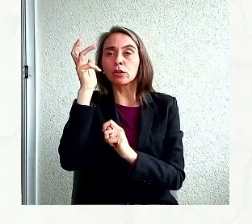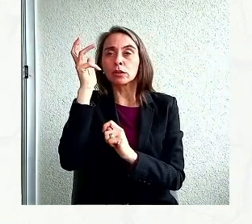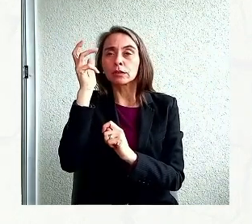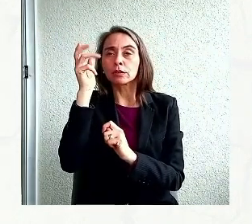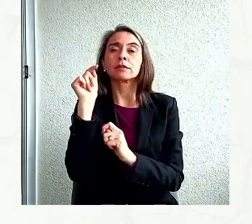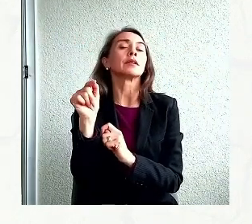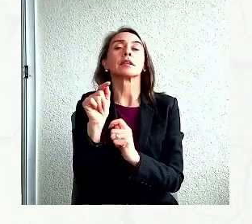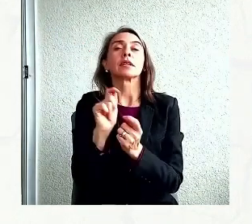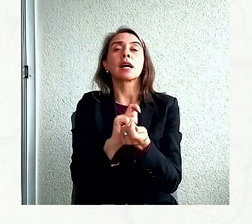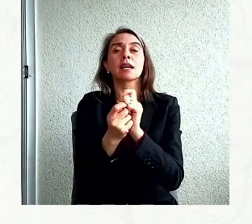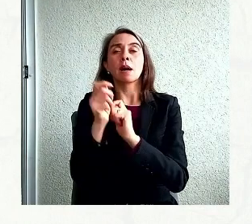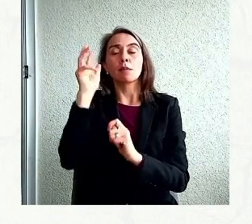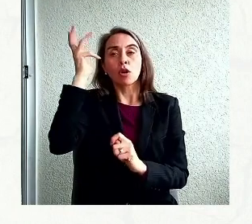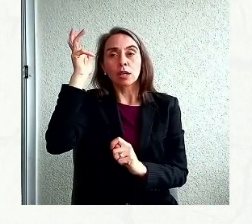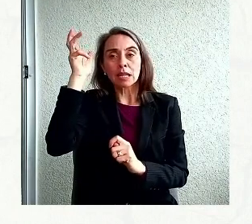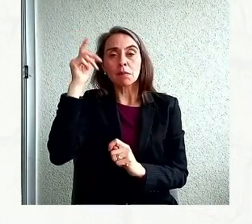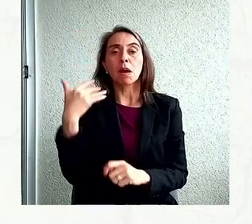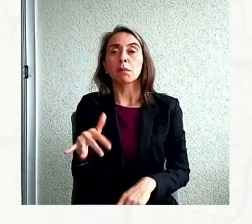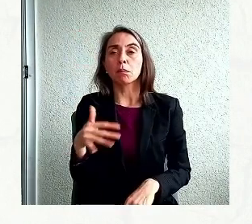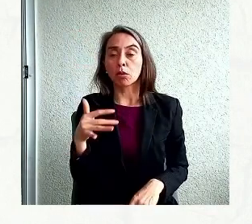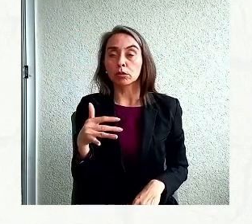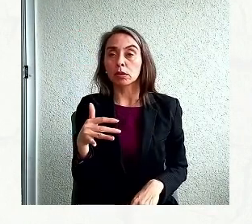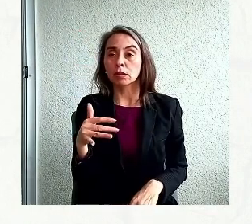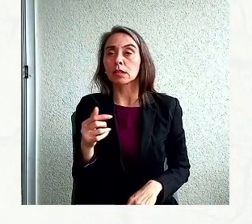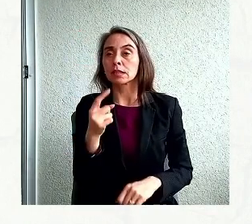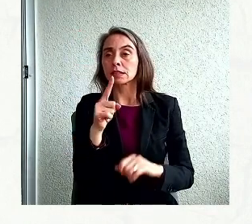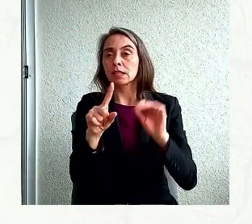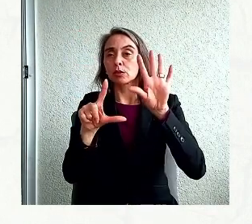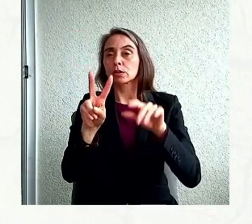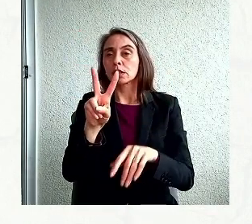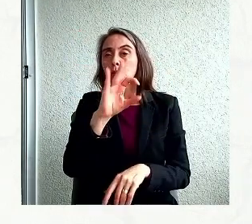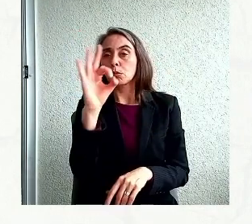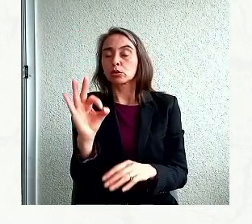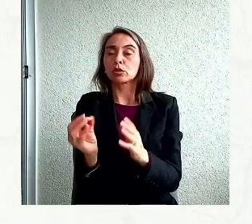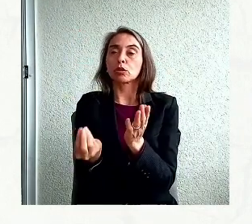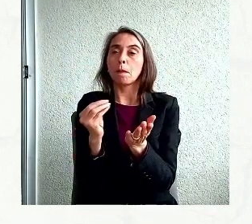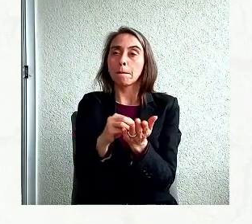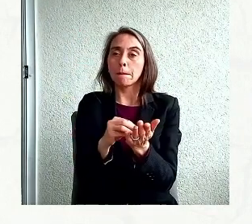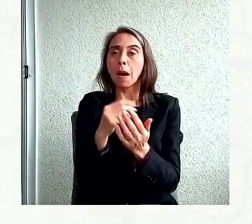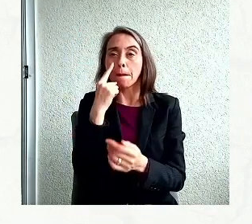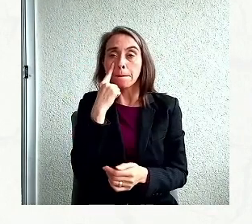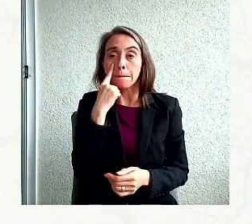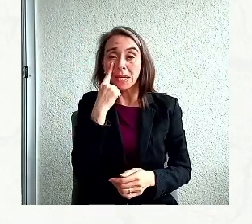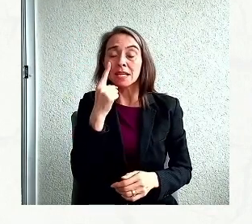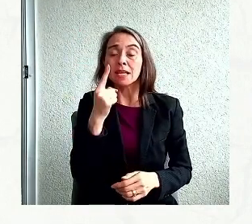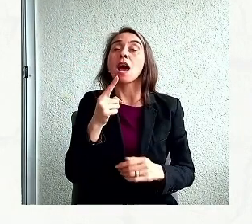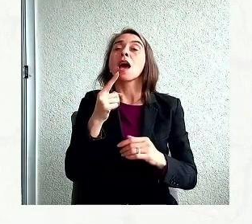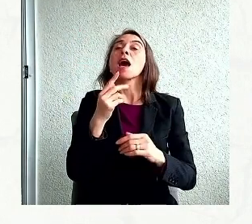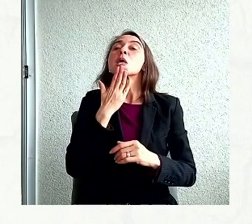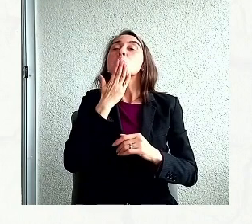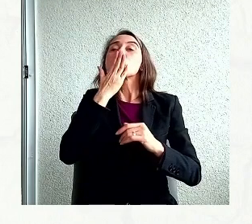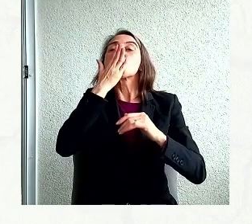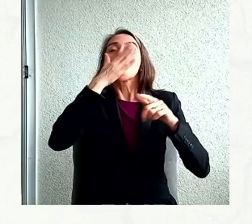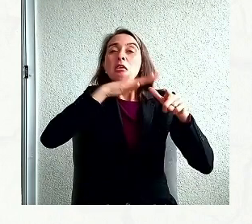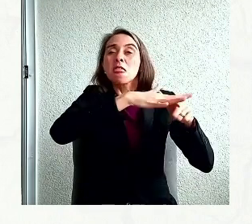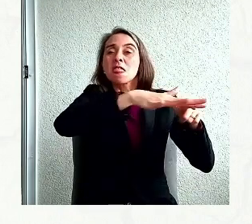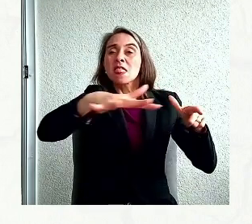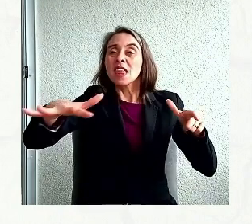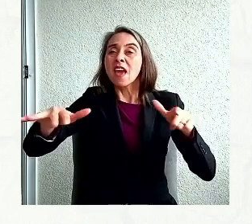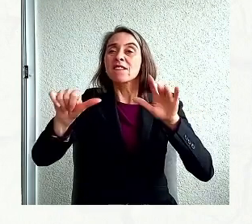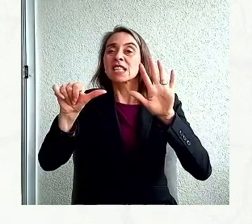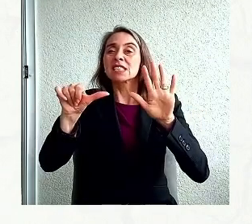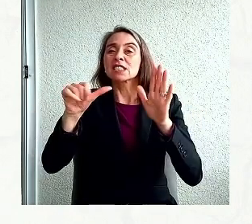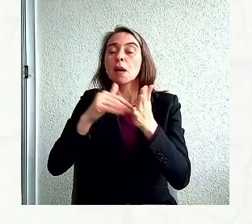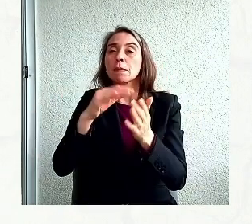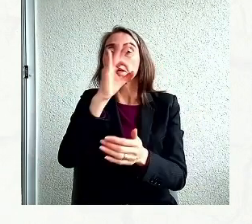orden de 6.000% más en el glaciar Olivares Alfa. Y estos elementos medidos, zinc, arsénico, plomo y cobre,